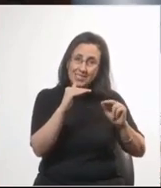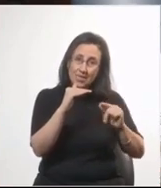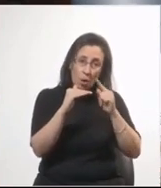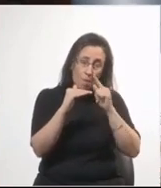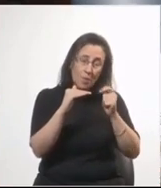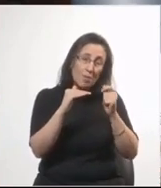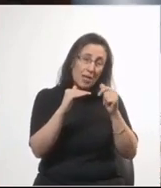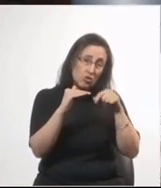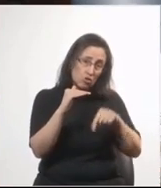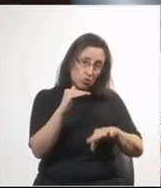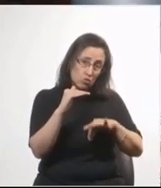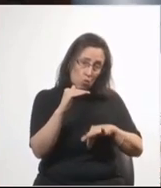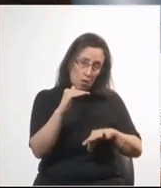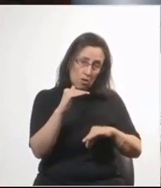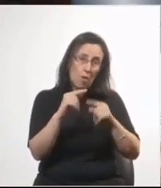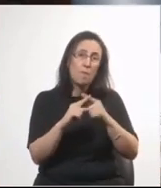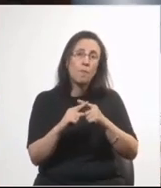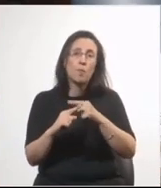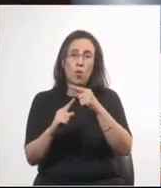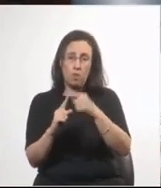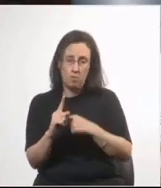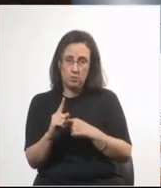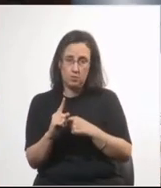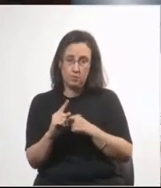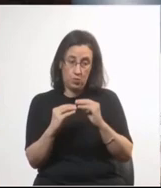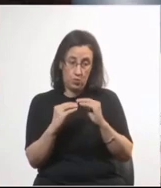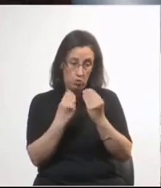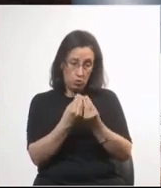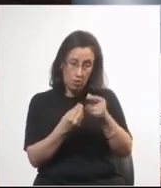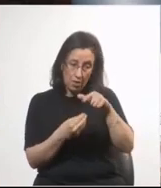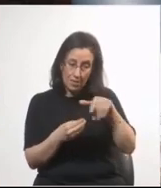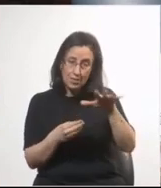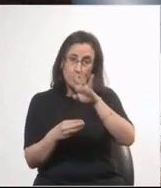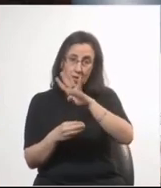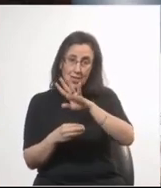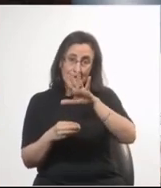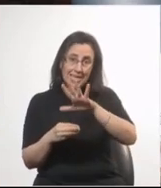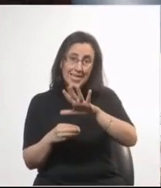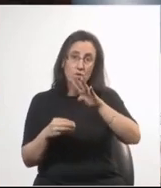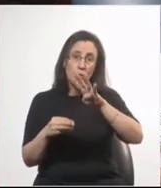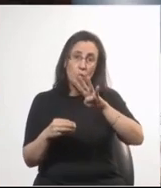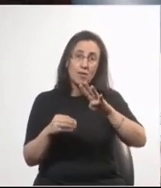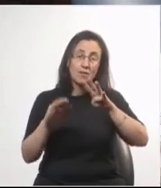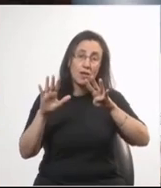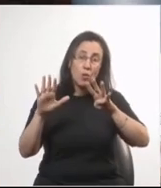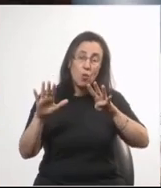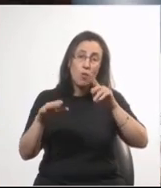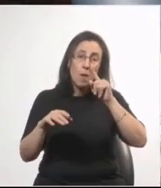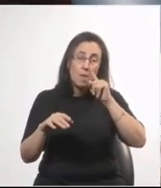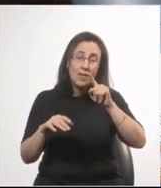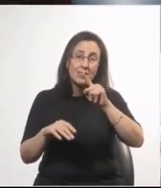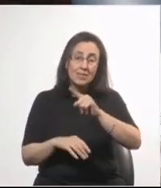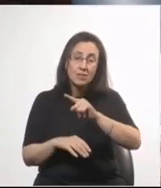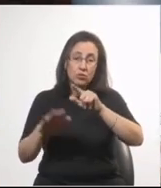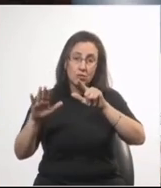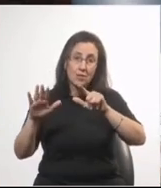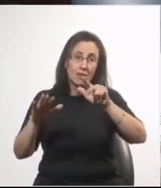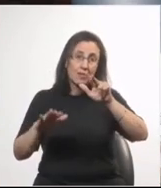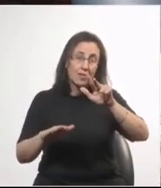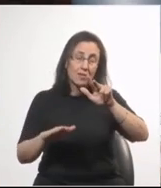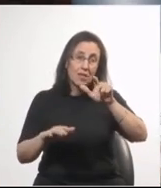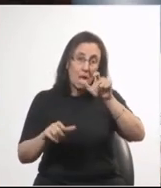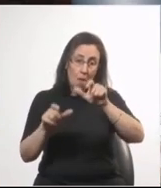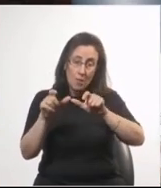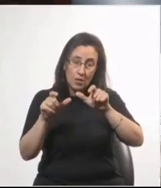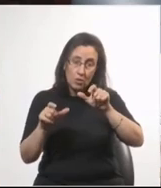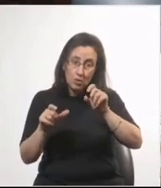líquidos al mes y que dentro de ese total de 549.000, 173.000 no alcanzaron